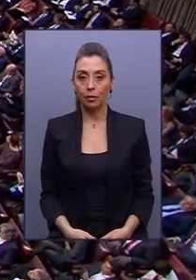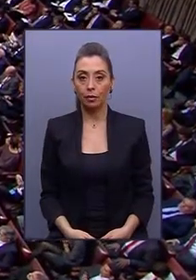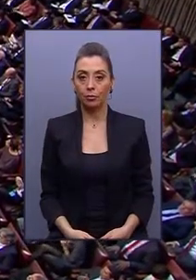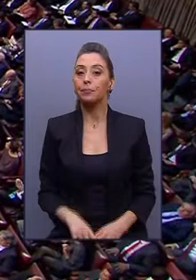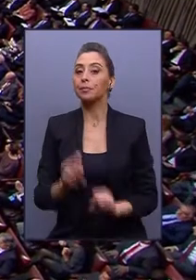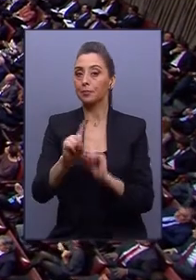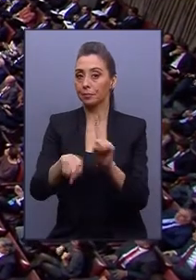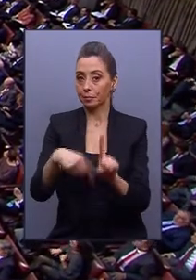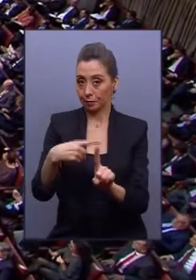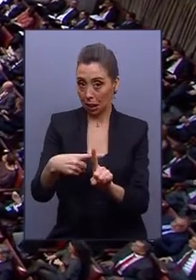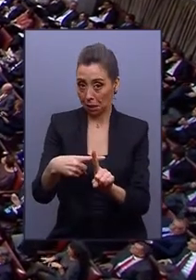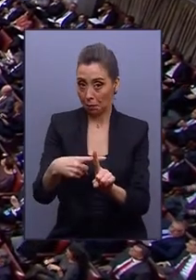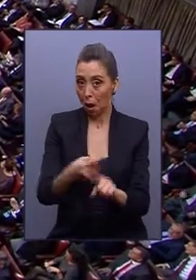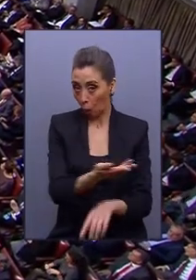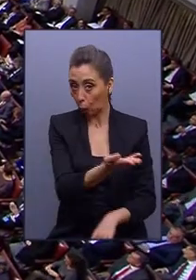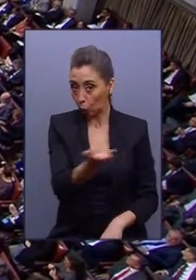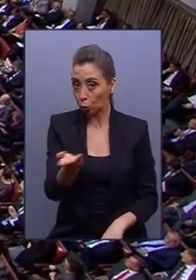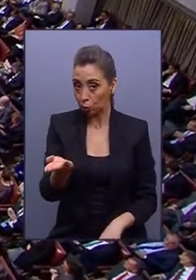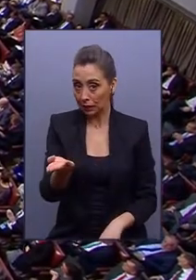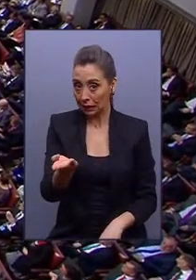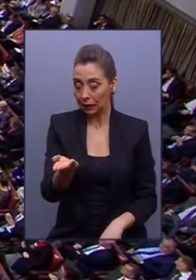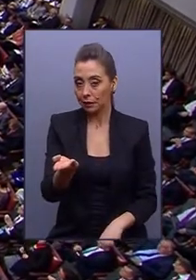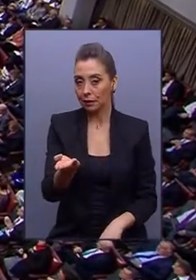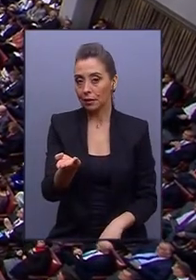Y además, algo que ustedes